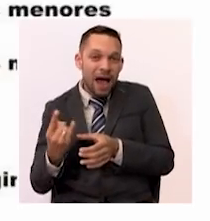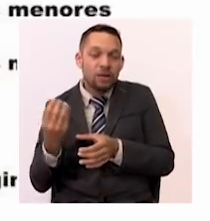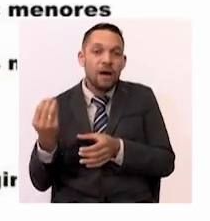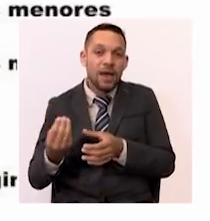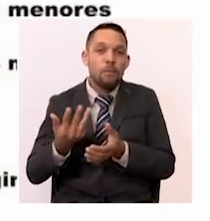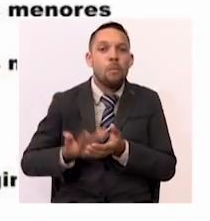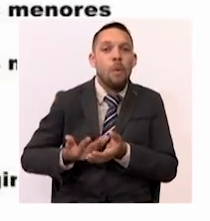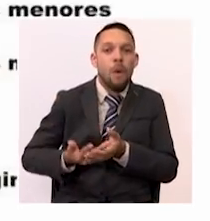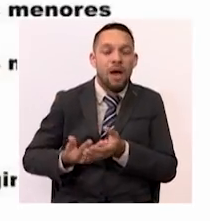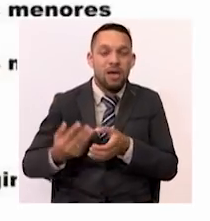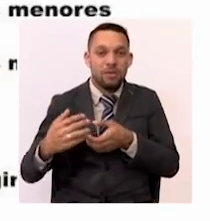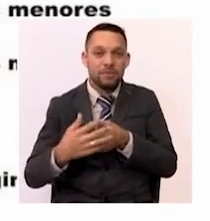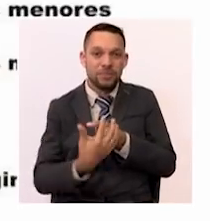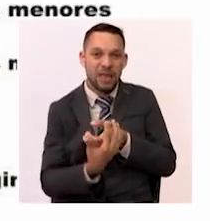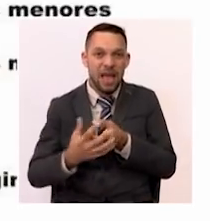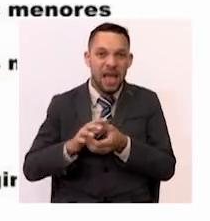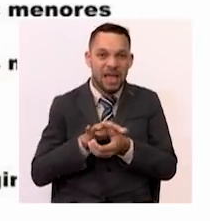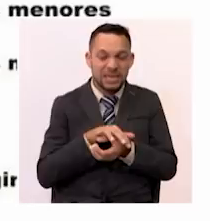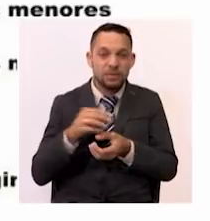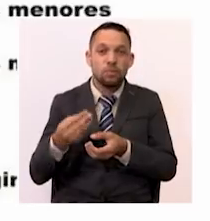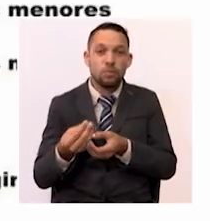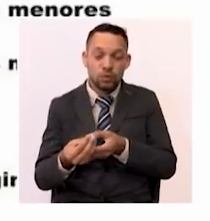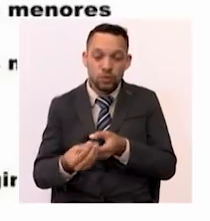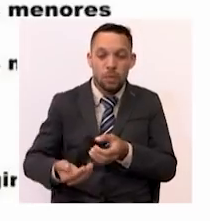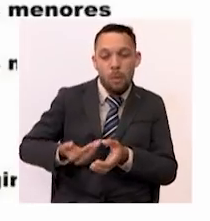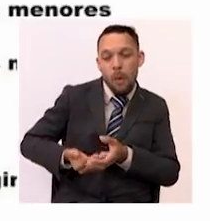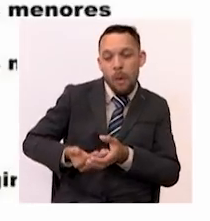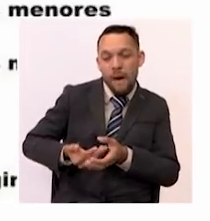humedad. Cuando las pacientes